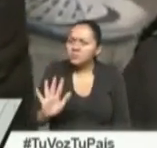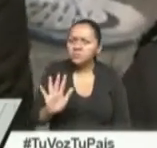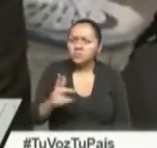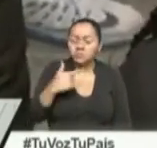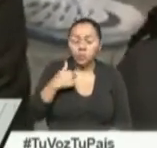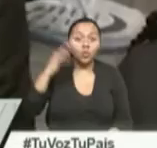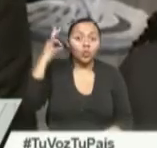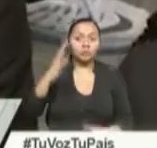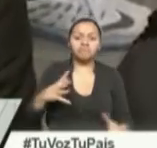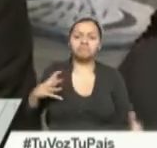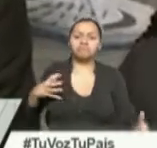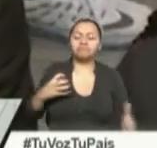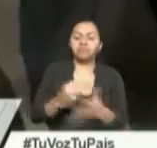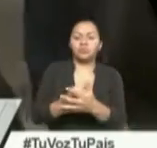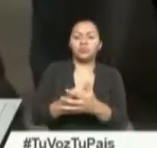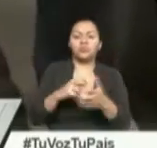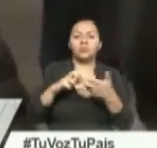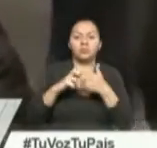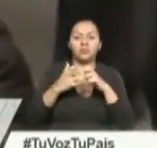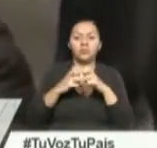dije esto fue cuando se produjo el golpe.